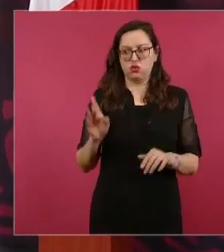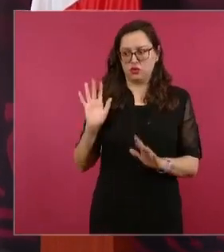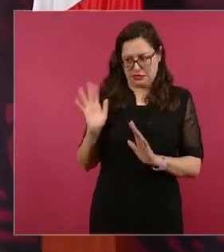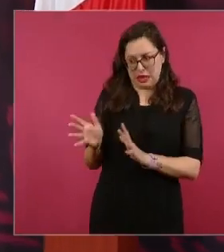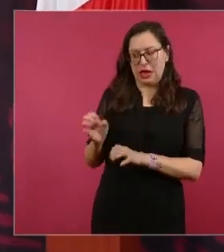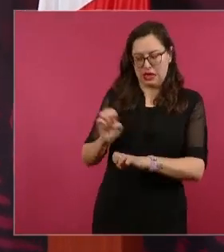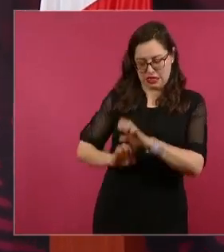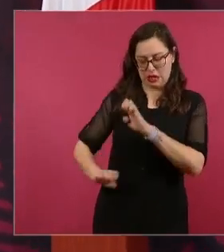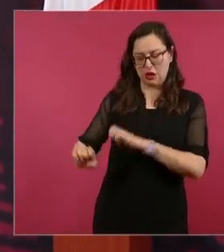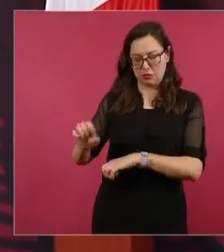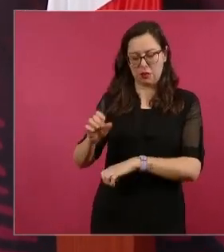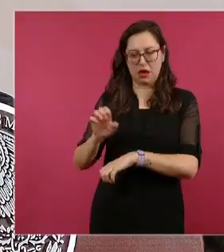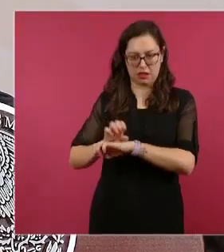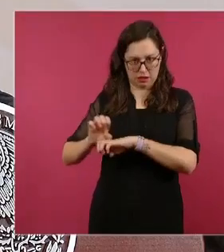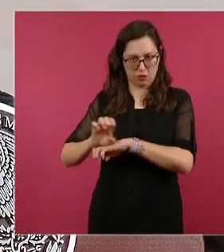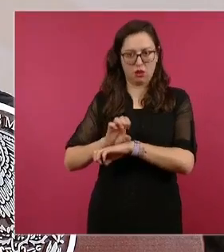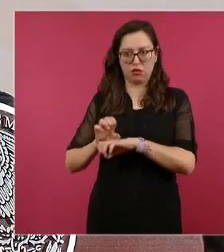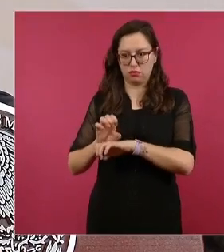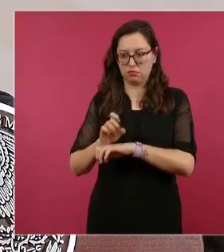es